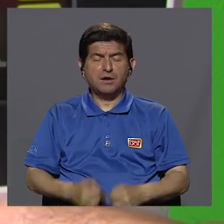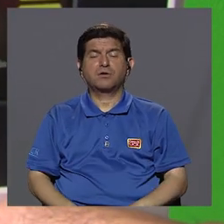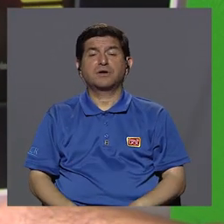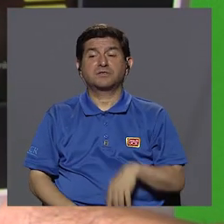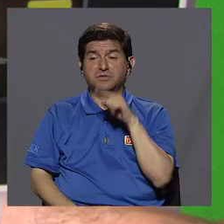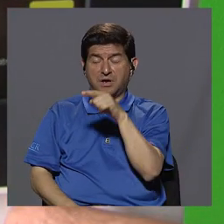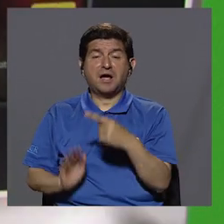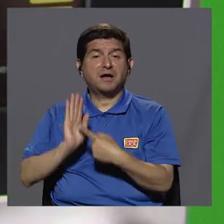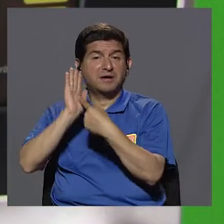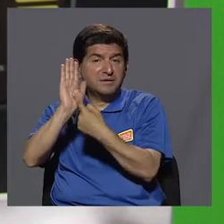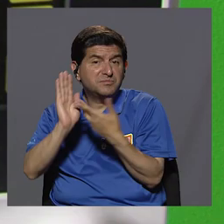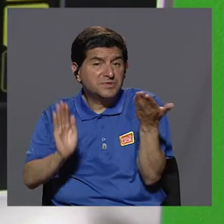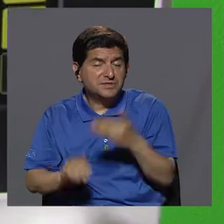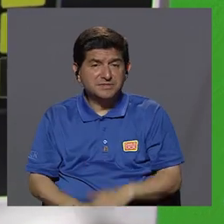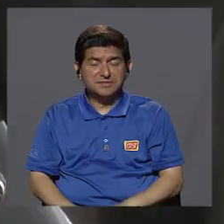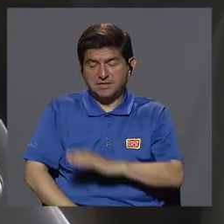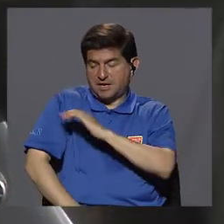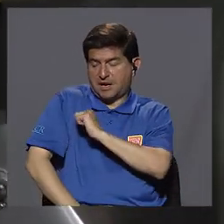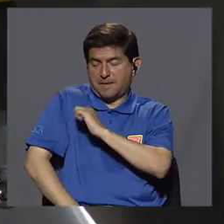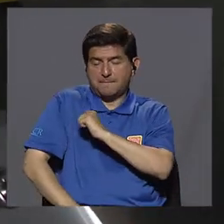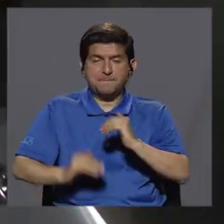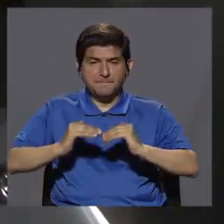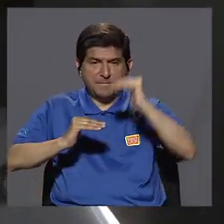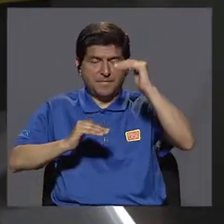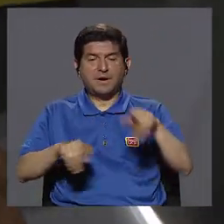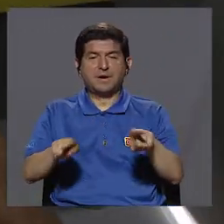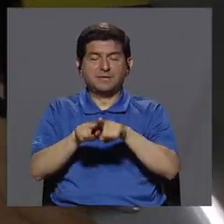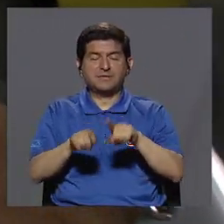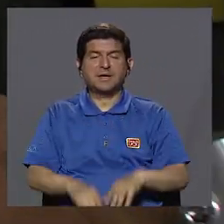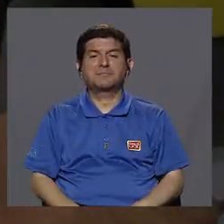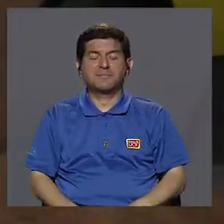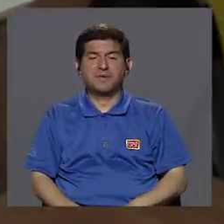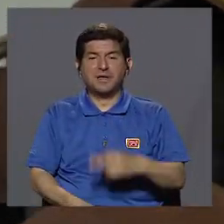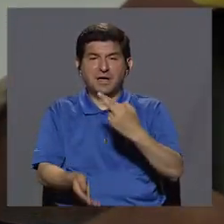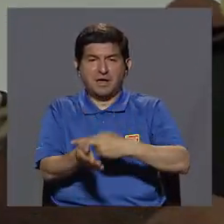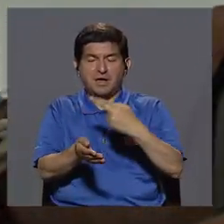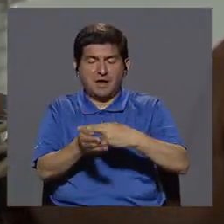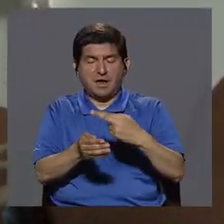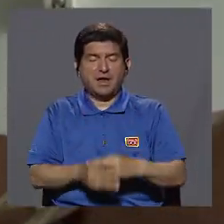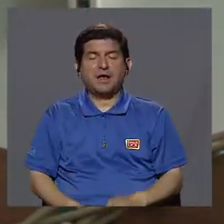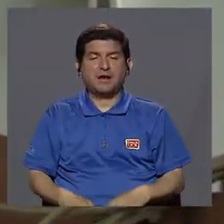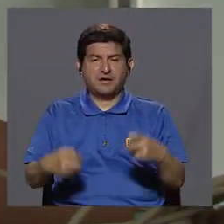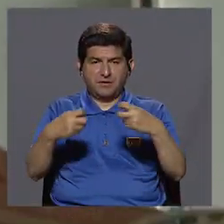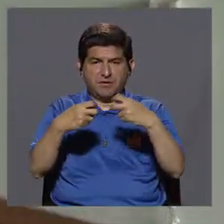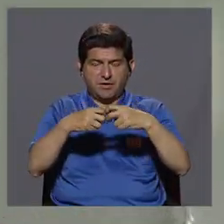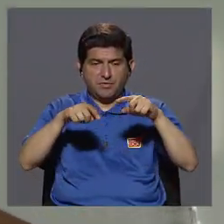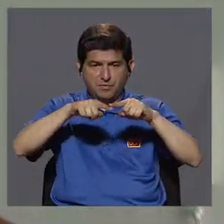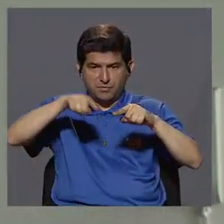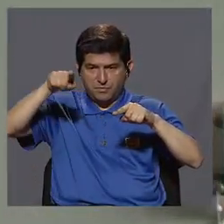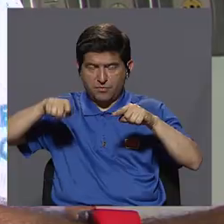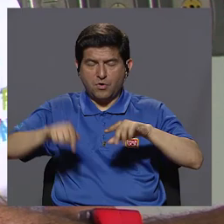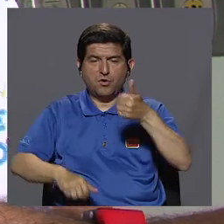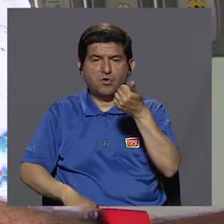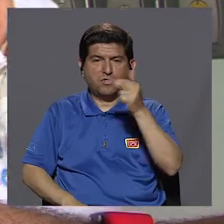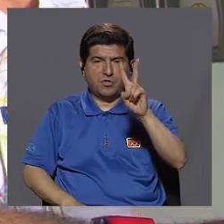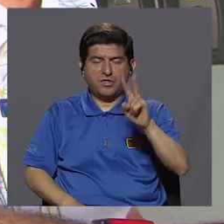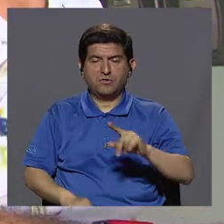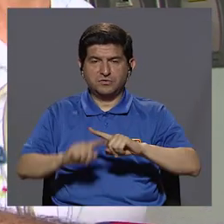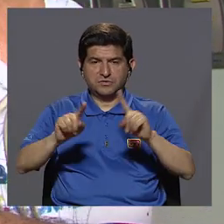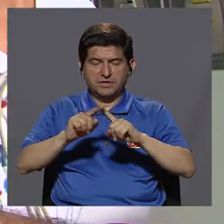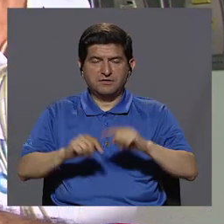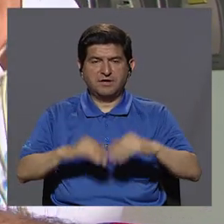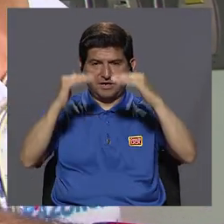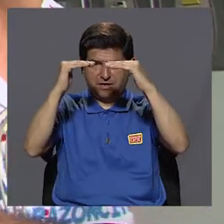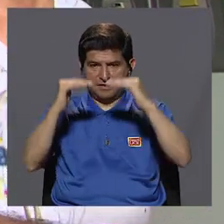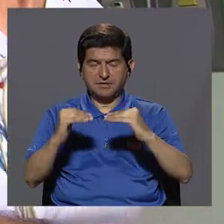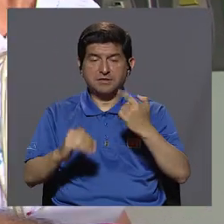viendo en la pantalla es básicamente la presión arterial y el ritmo cardíaco monitorizado un electrocardiograma de 12 derivaciones y con